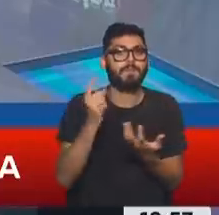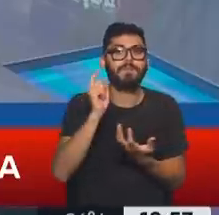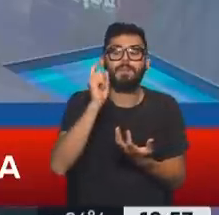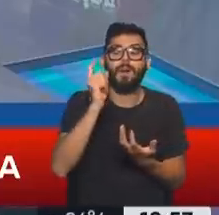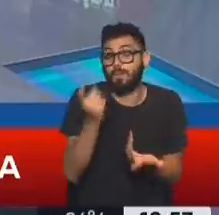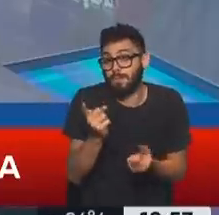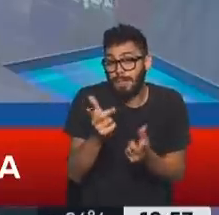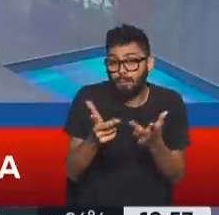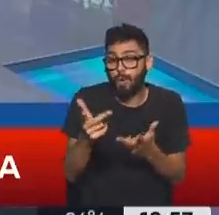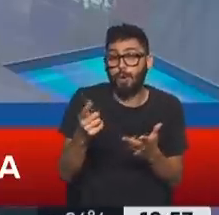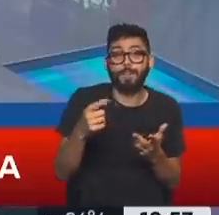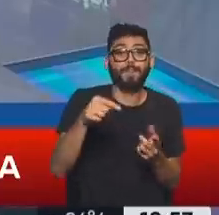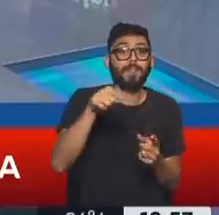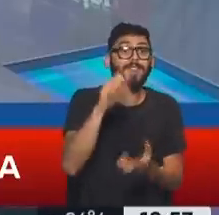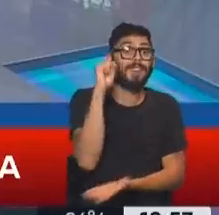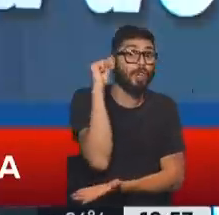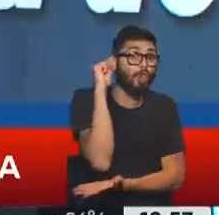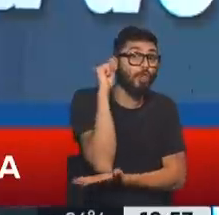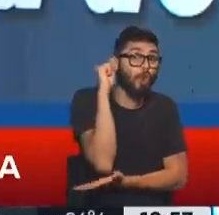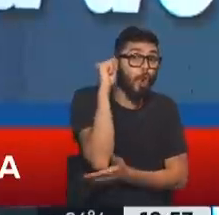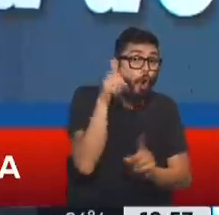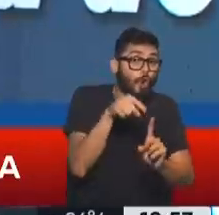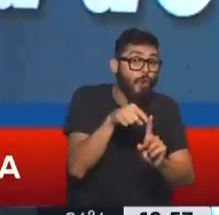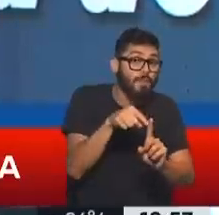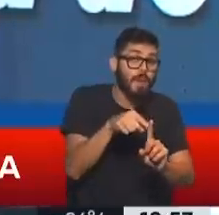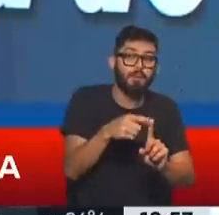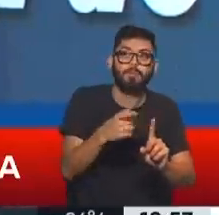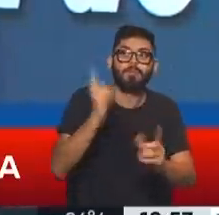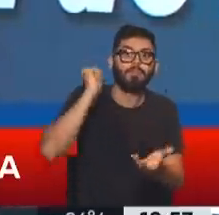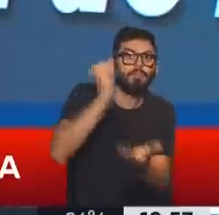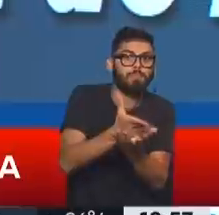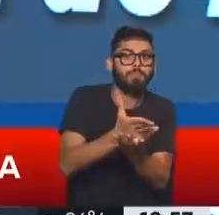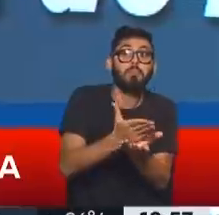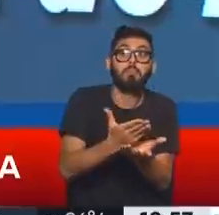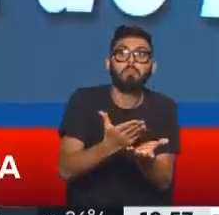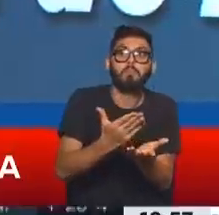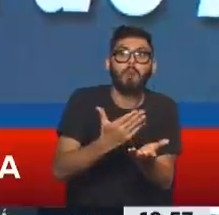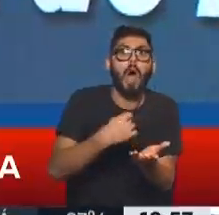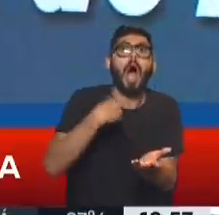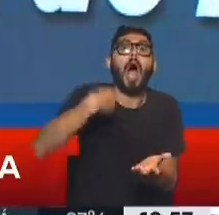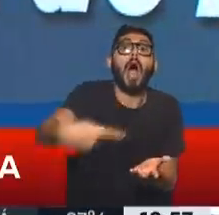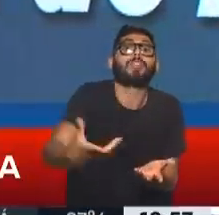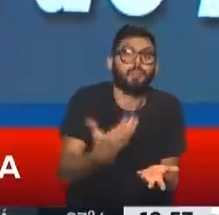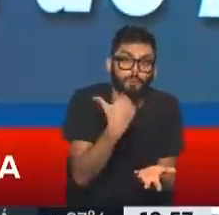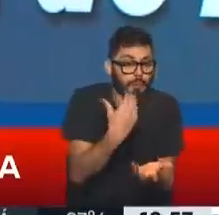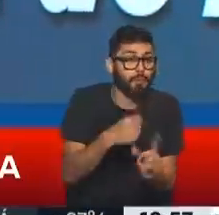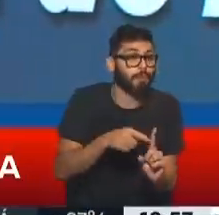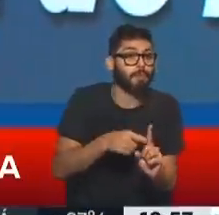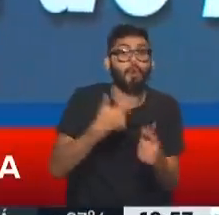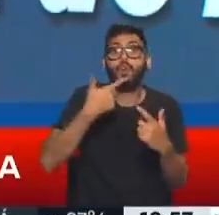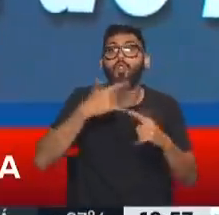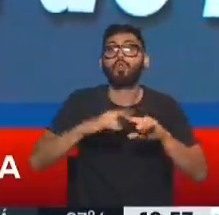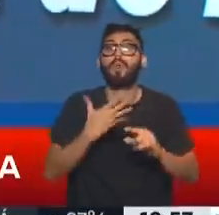dio la hasta ahora las consecuencias económicas que no se sabe hasta cuándo durarán de quitar parcialmente al rusia de swift son